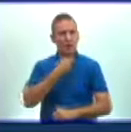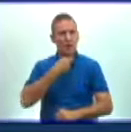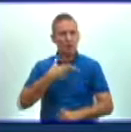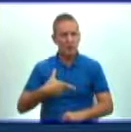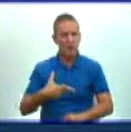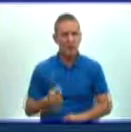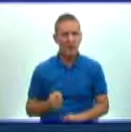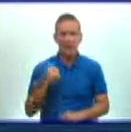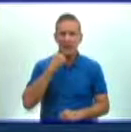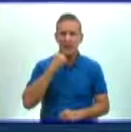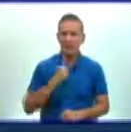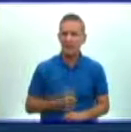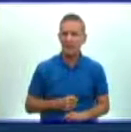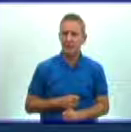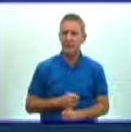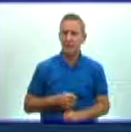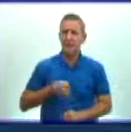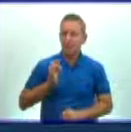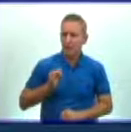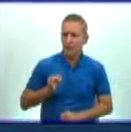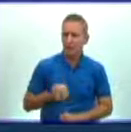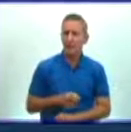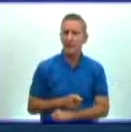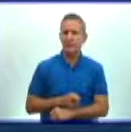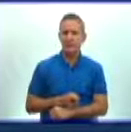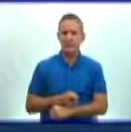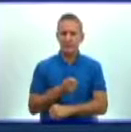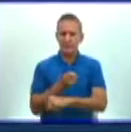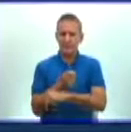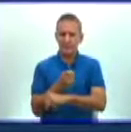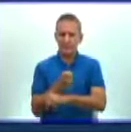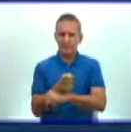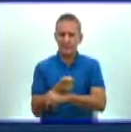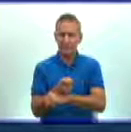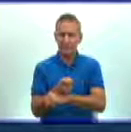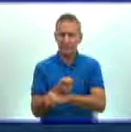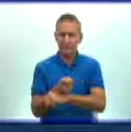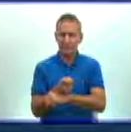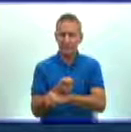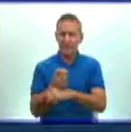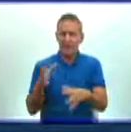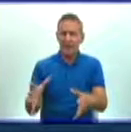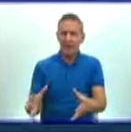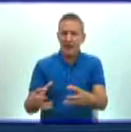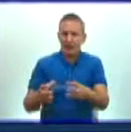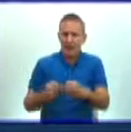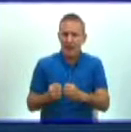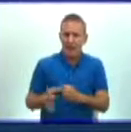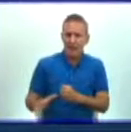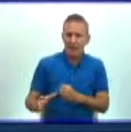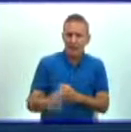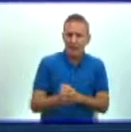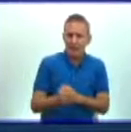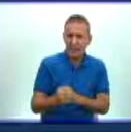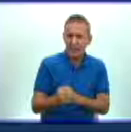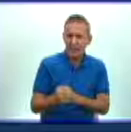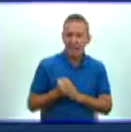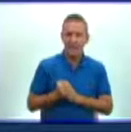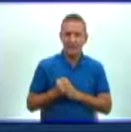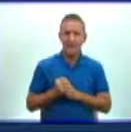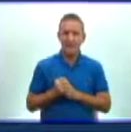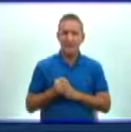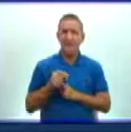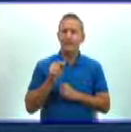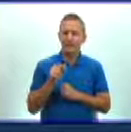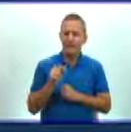verdadero educador, atrae a todos y los anida en su árbol encubridor. Contar con un ser tan especial